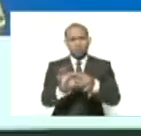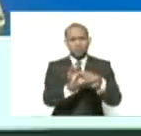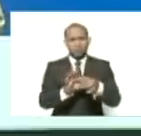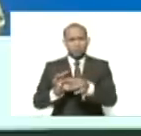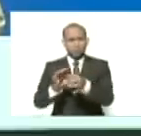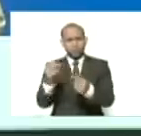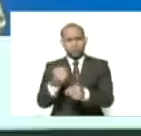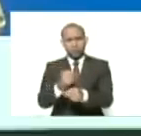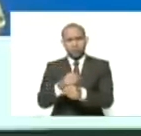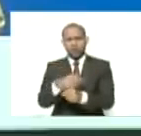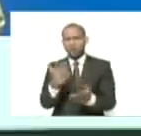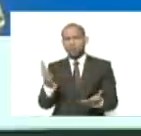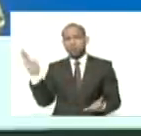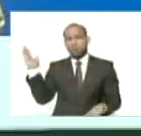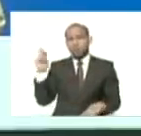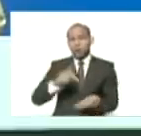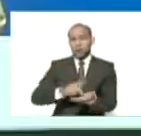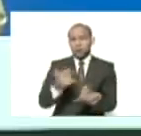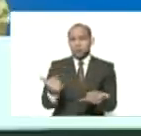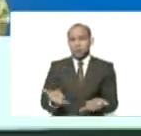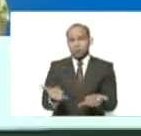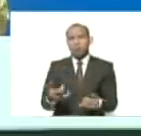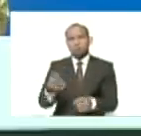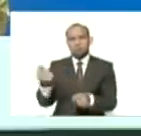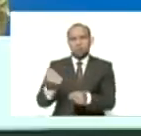ahora? Bueno, articular